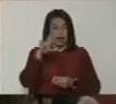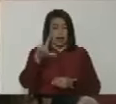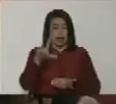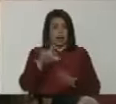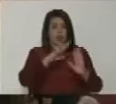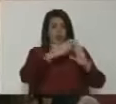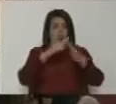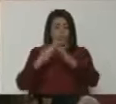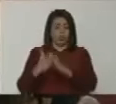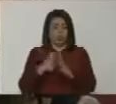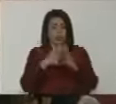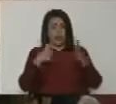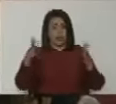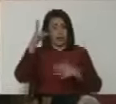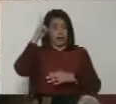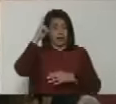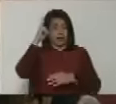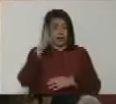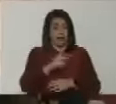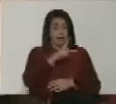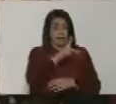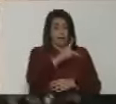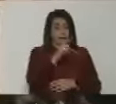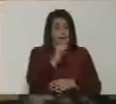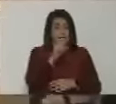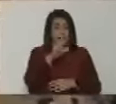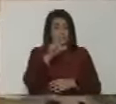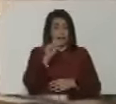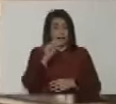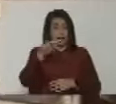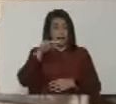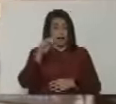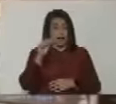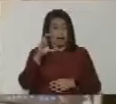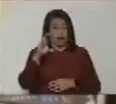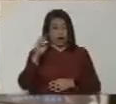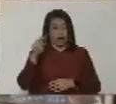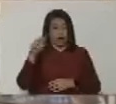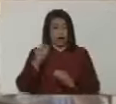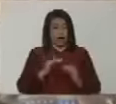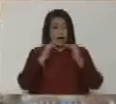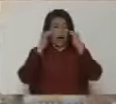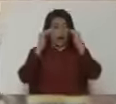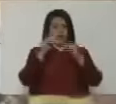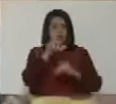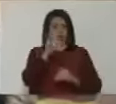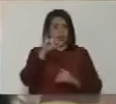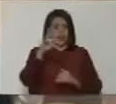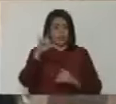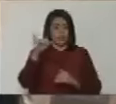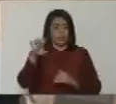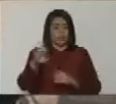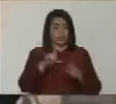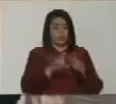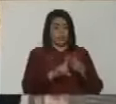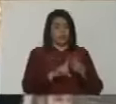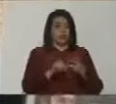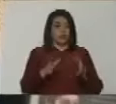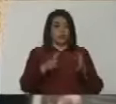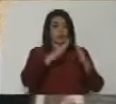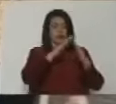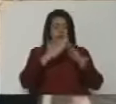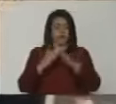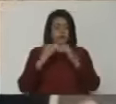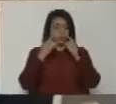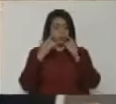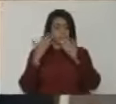la comuna Gran Cacique Paramaconi, Jesús García, de la comuna Altos del Lídice, y José Pérez, del bloque de comunas